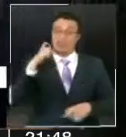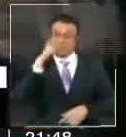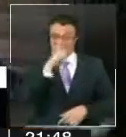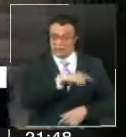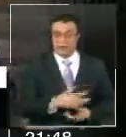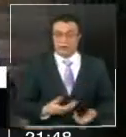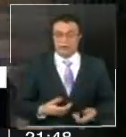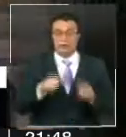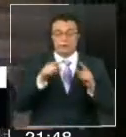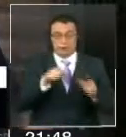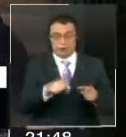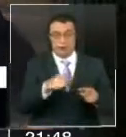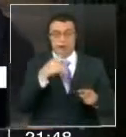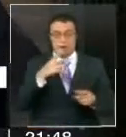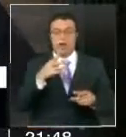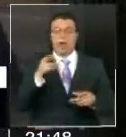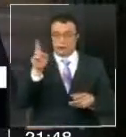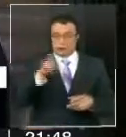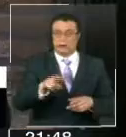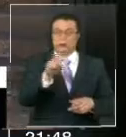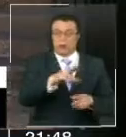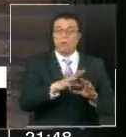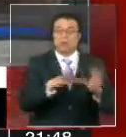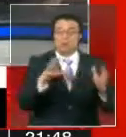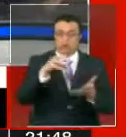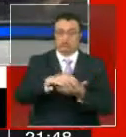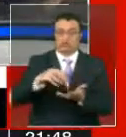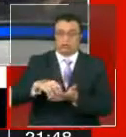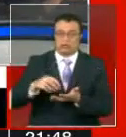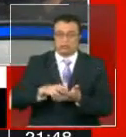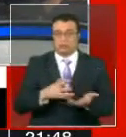repetir en muchas partes. En muchas partes.